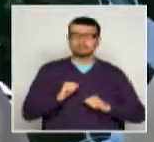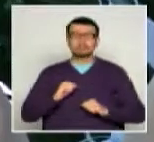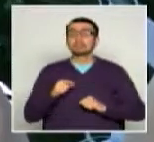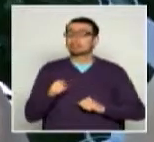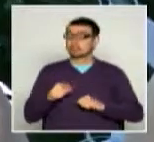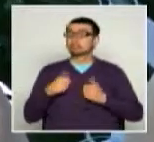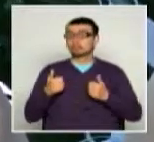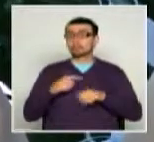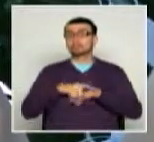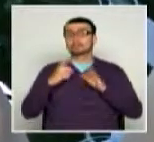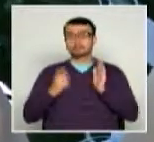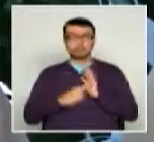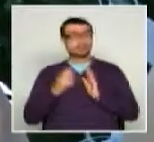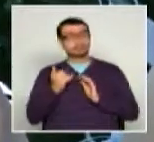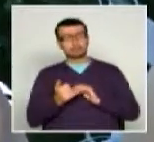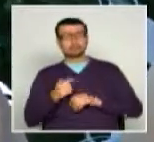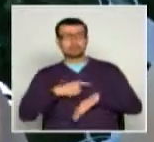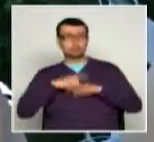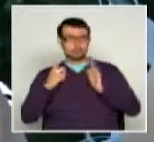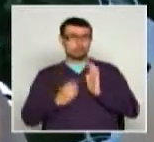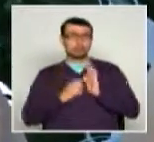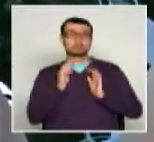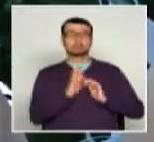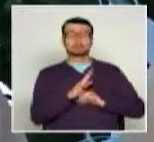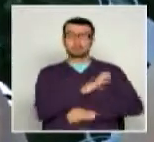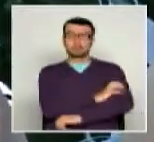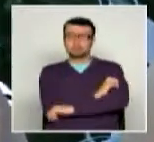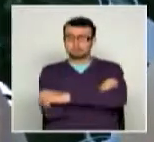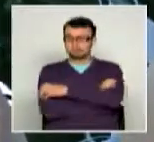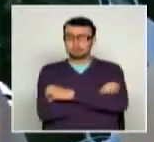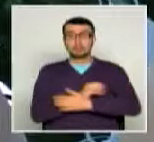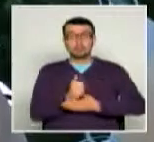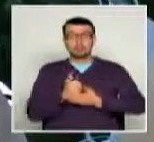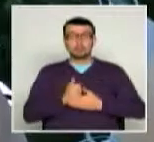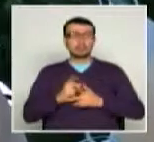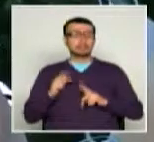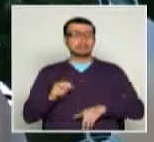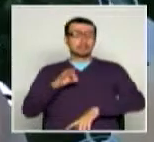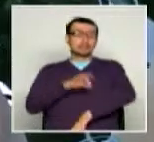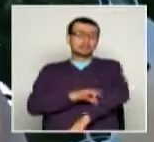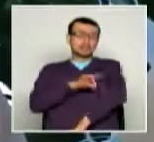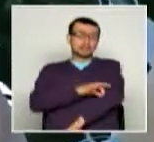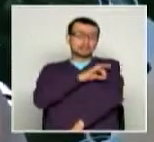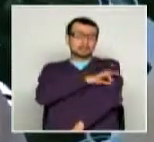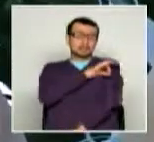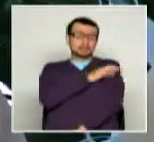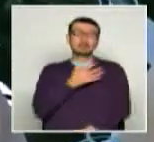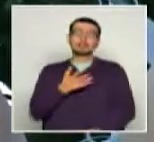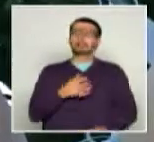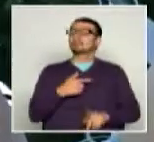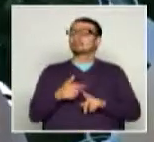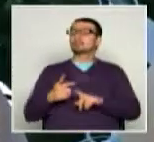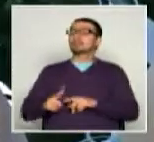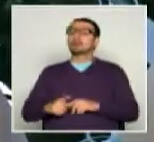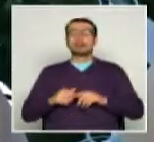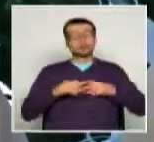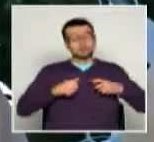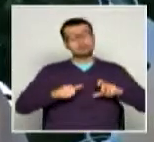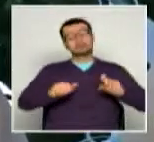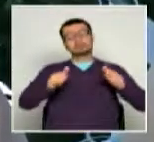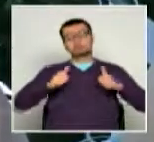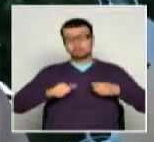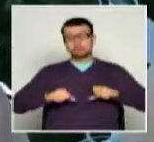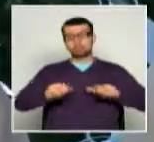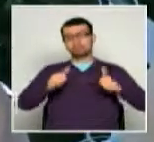la elasticidad lumbodorsal. Y con acupuntura, con terapia de electroestimulación, con masaje como el